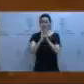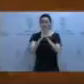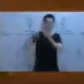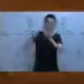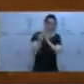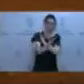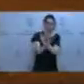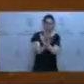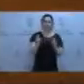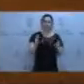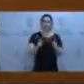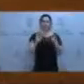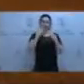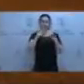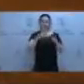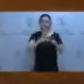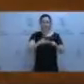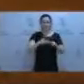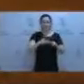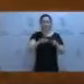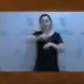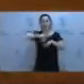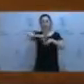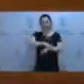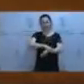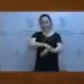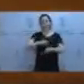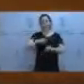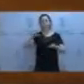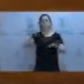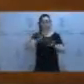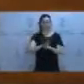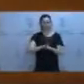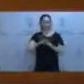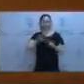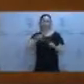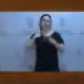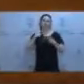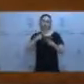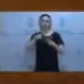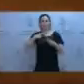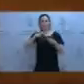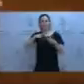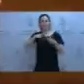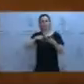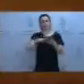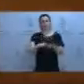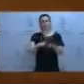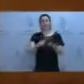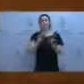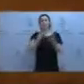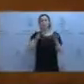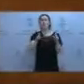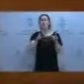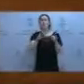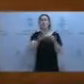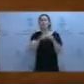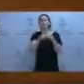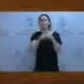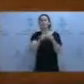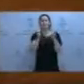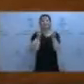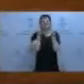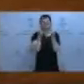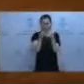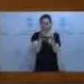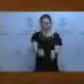sector, porque hablamos de talleres, de recambios, de gasolineras, hostelería, etc. Y ya sin mencionar los miles de usuarios a los